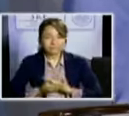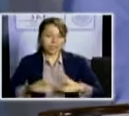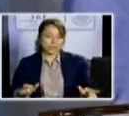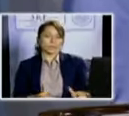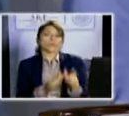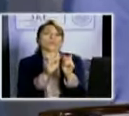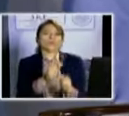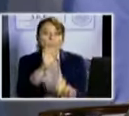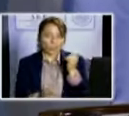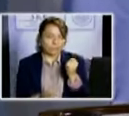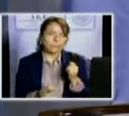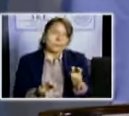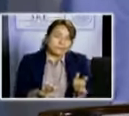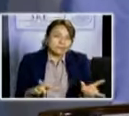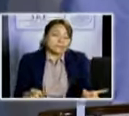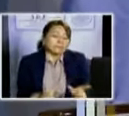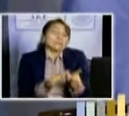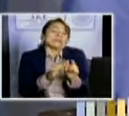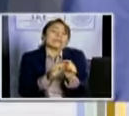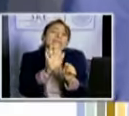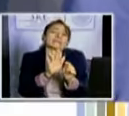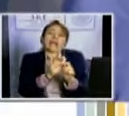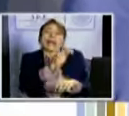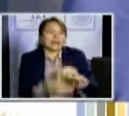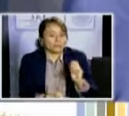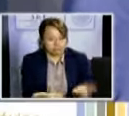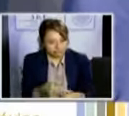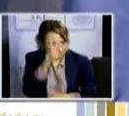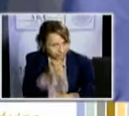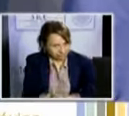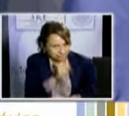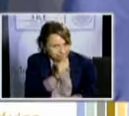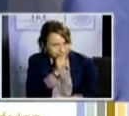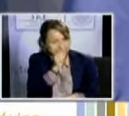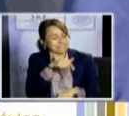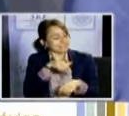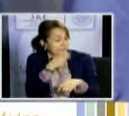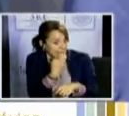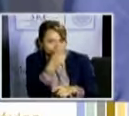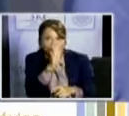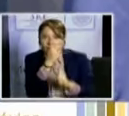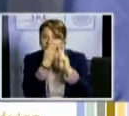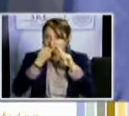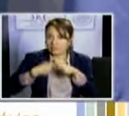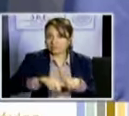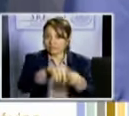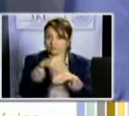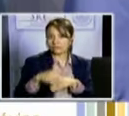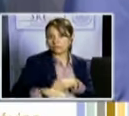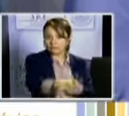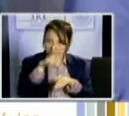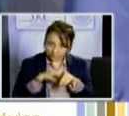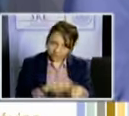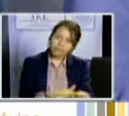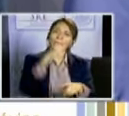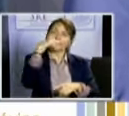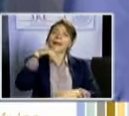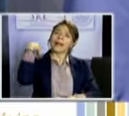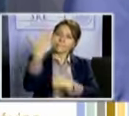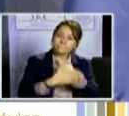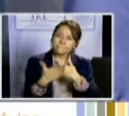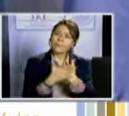mucho debate por hacer. Y este debate me lleva a lo que creo que vamos a empezar a ver mucho más ya en los foros